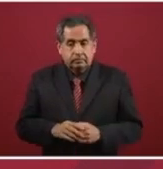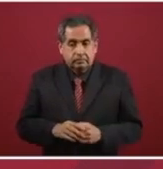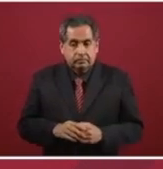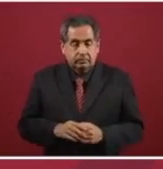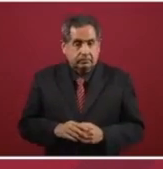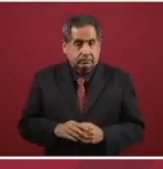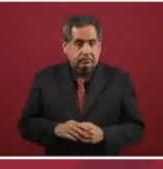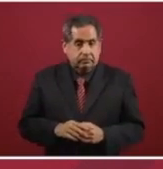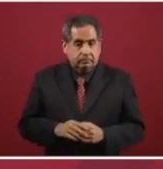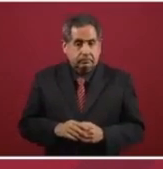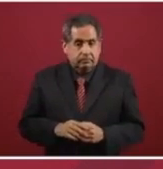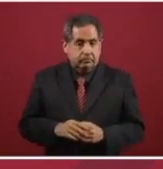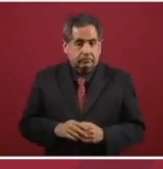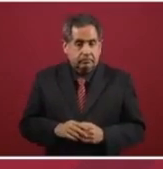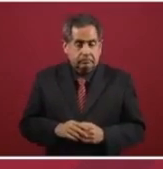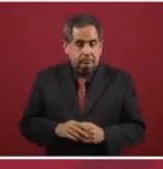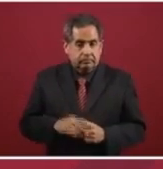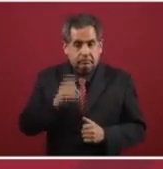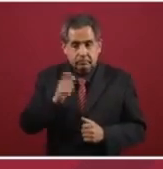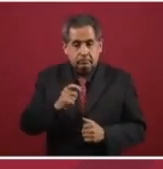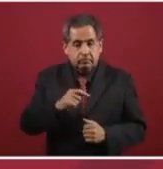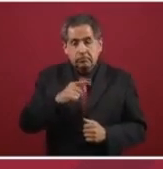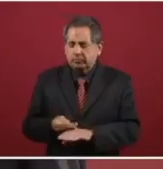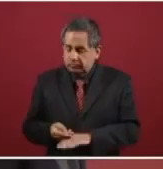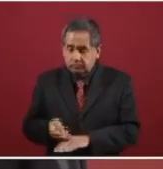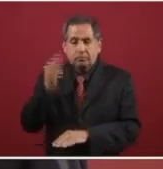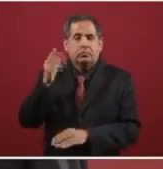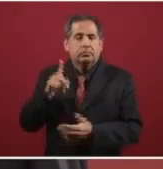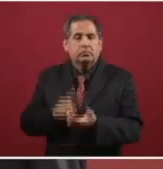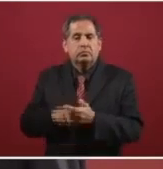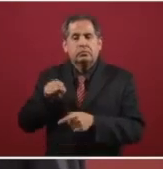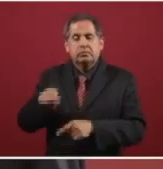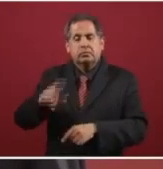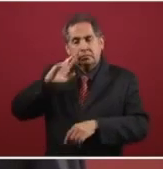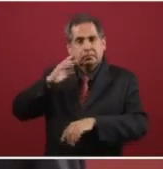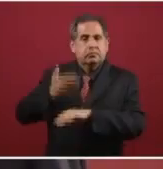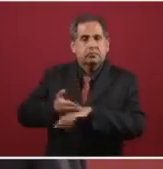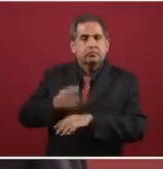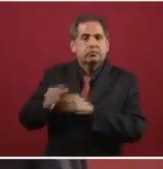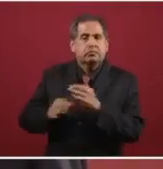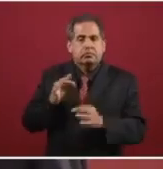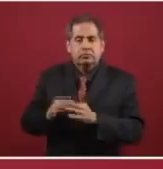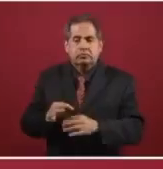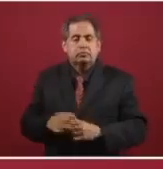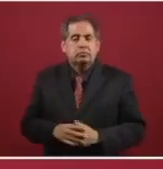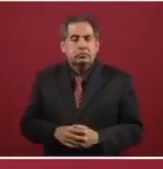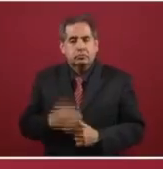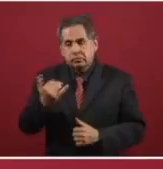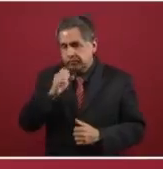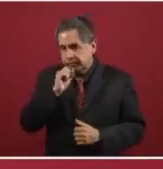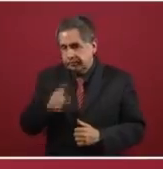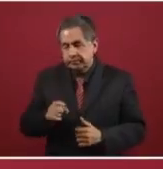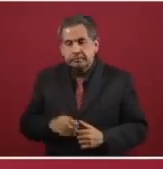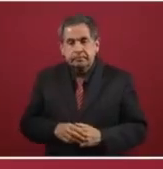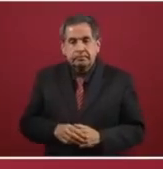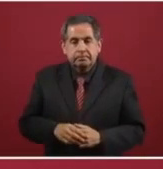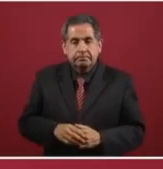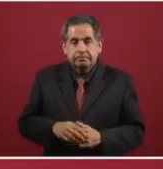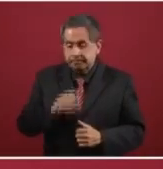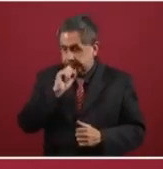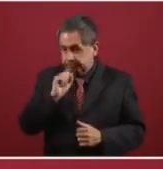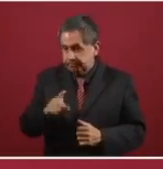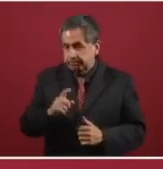apoyo de los maestros y maestras responsables, así como de los padres de familia, a quienes agradeció la ayuda para el rescate de las